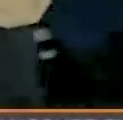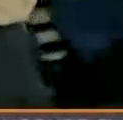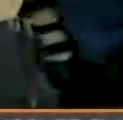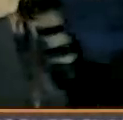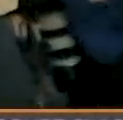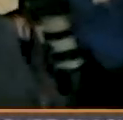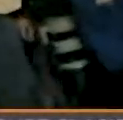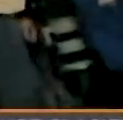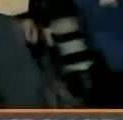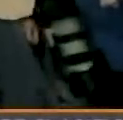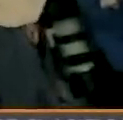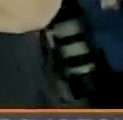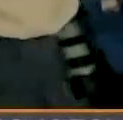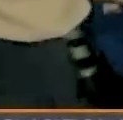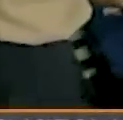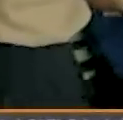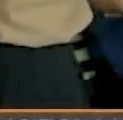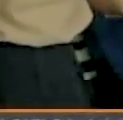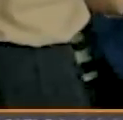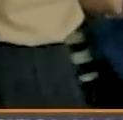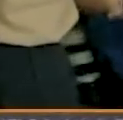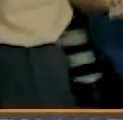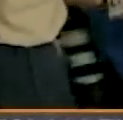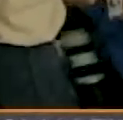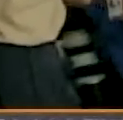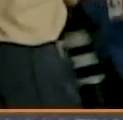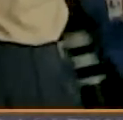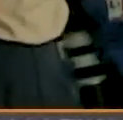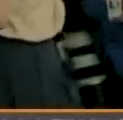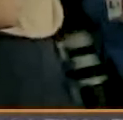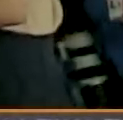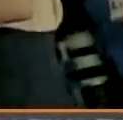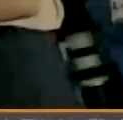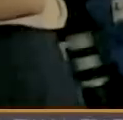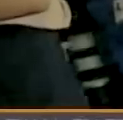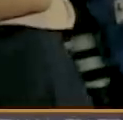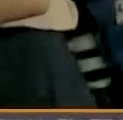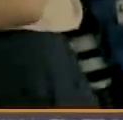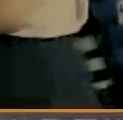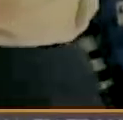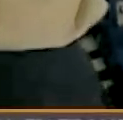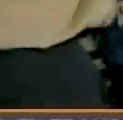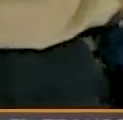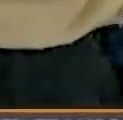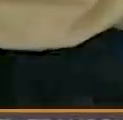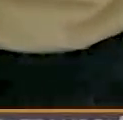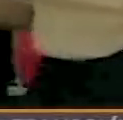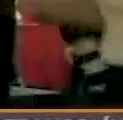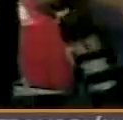Con un promedio de 20 puntos recibe su certificado y su tableta Canaima.